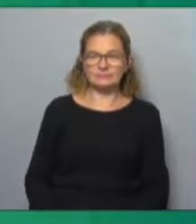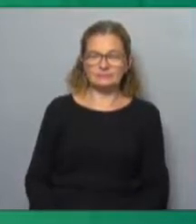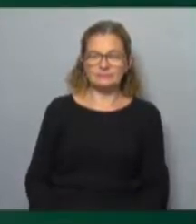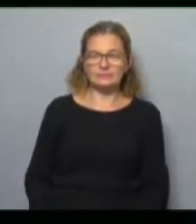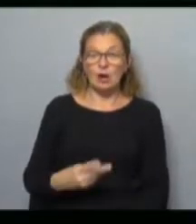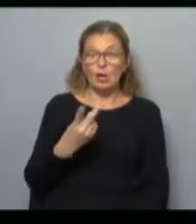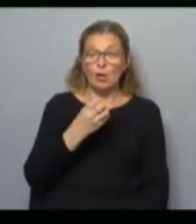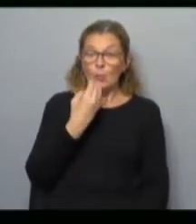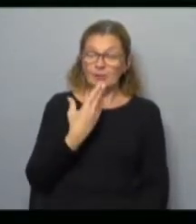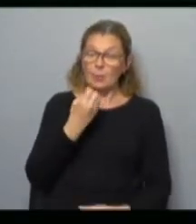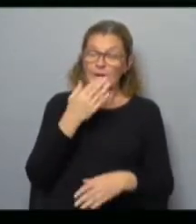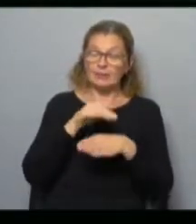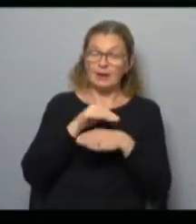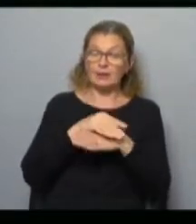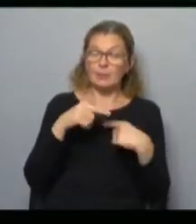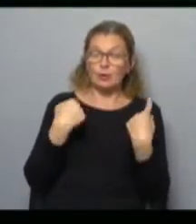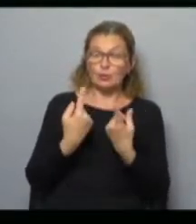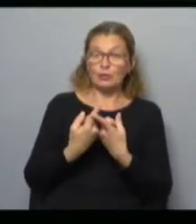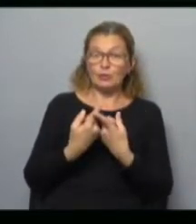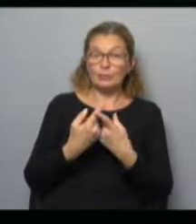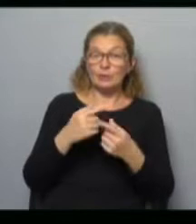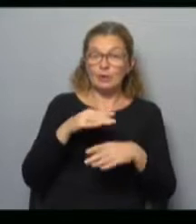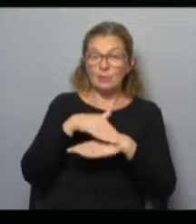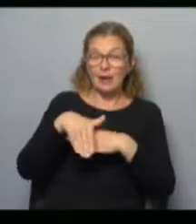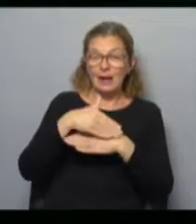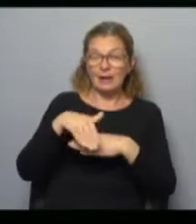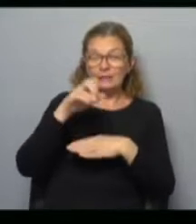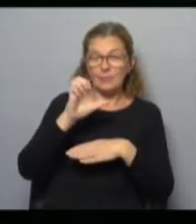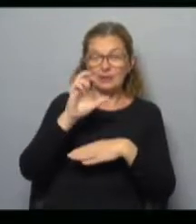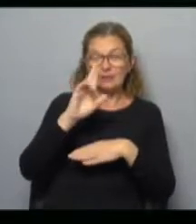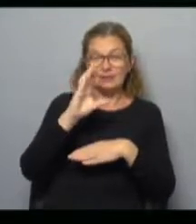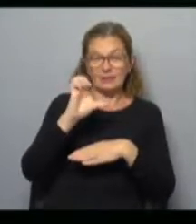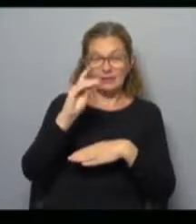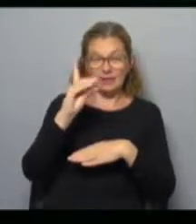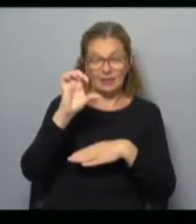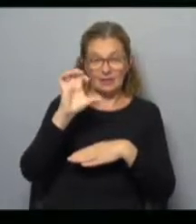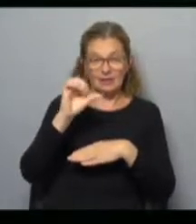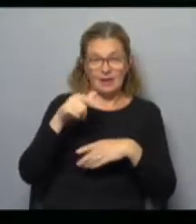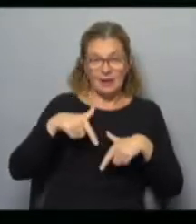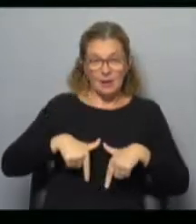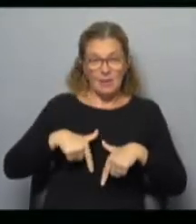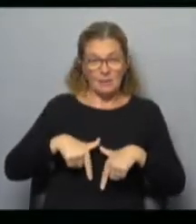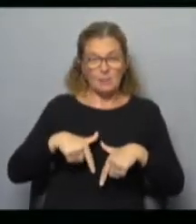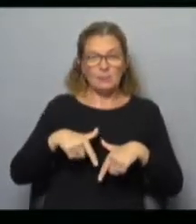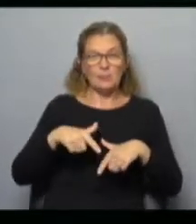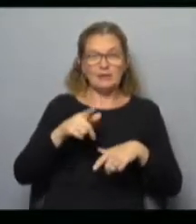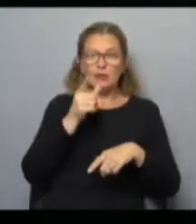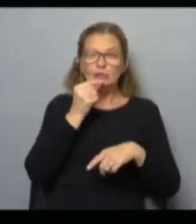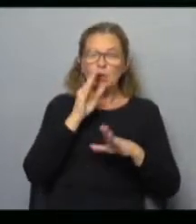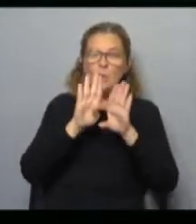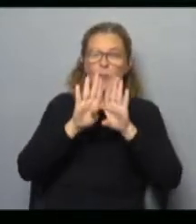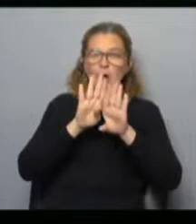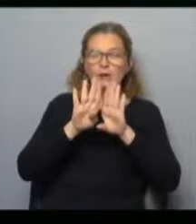Nati, Martín, ¿qué tal? Muy buenas tardes para ustedes. Nos encontramos sobre la casa de Mercedes en la puerta del Ministerio del Interior porque hoy hubo una